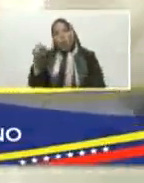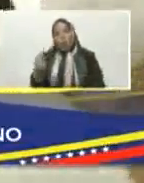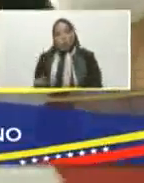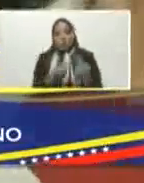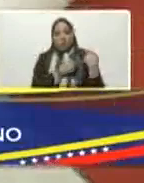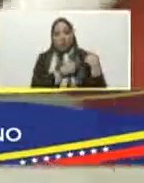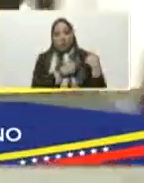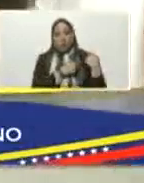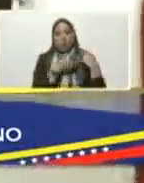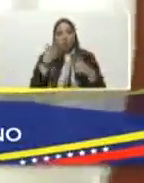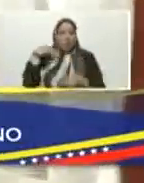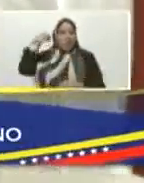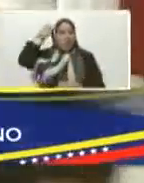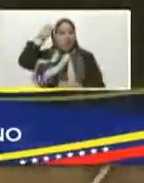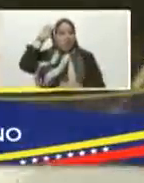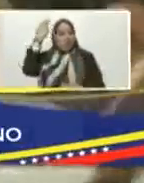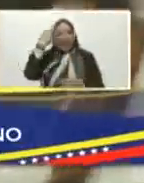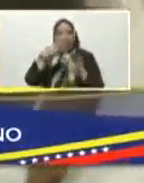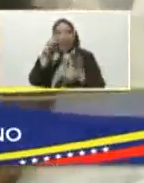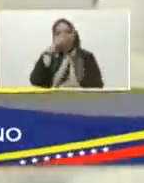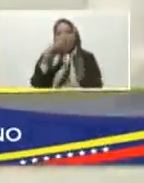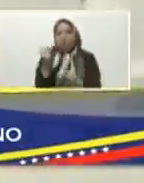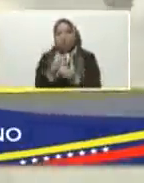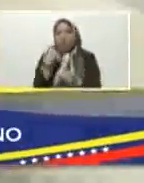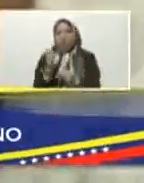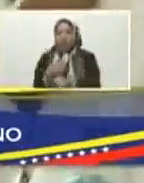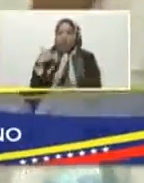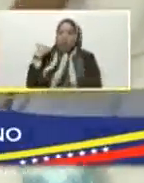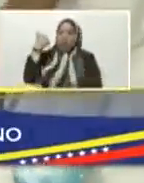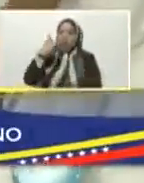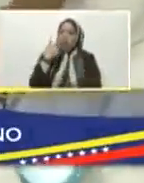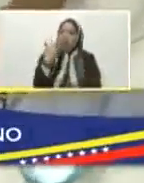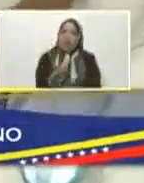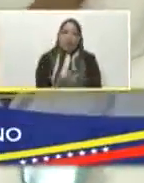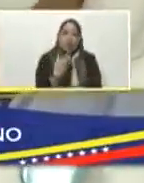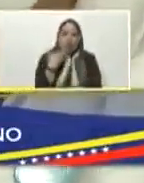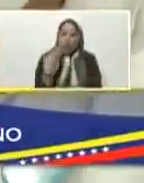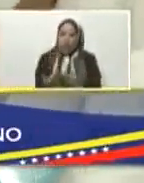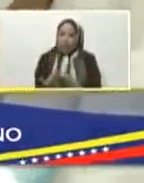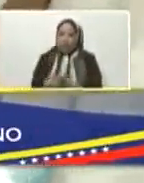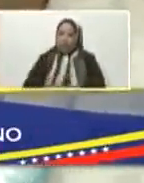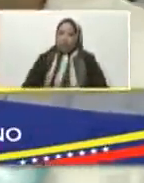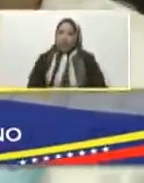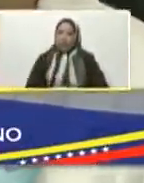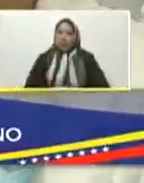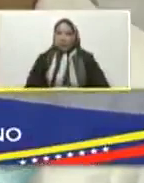condecoración Francisco de Miranda por los años de servicio en nuestro país.